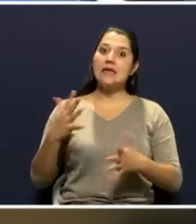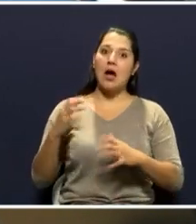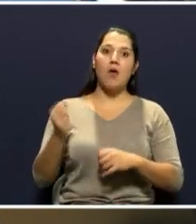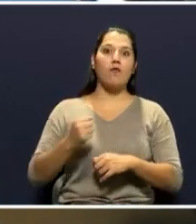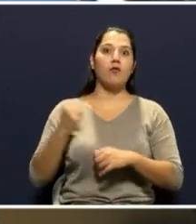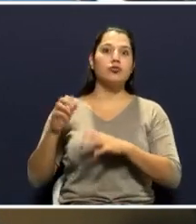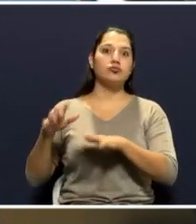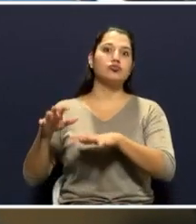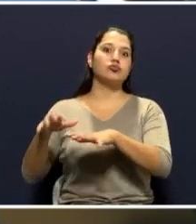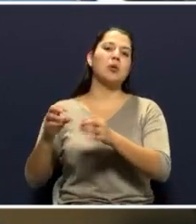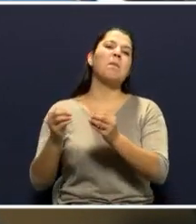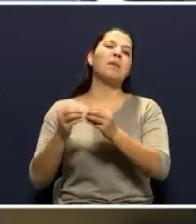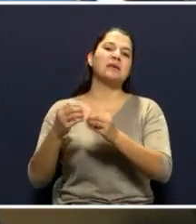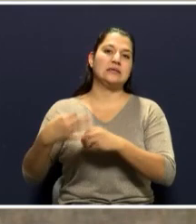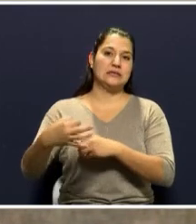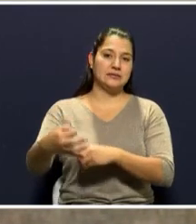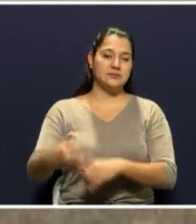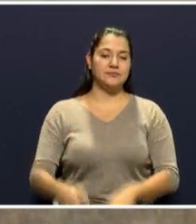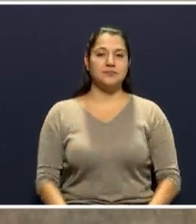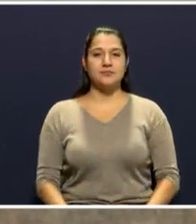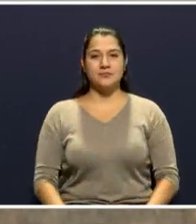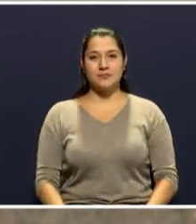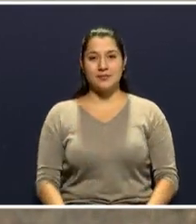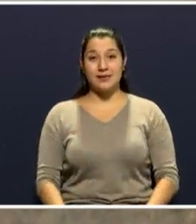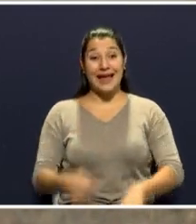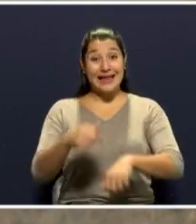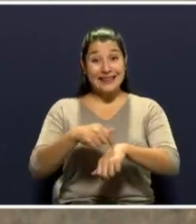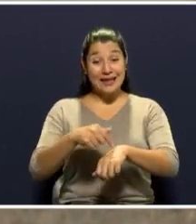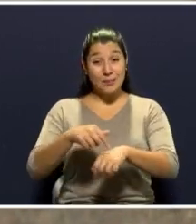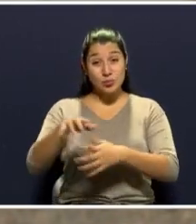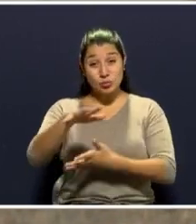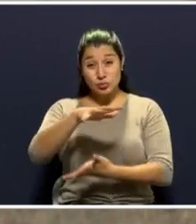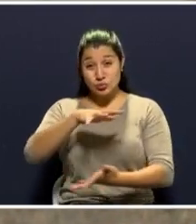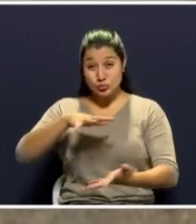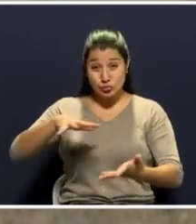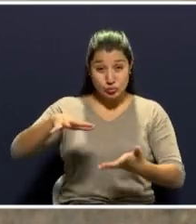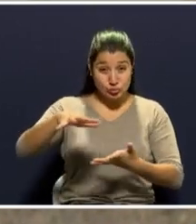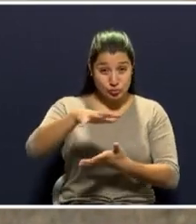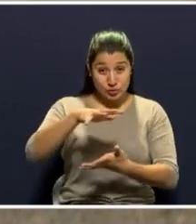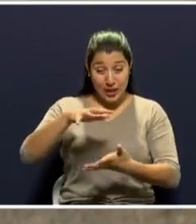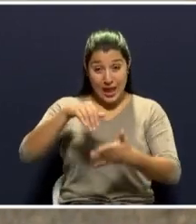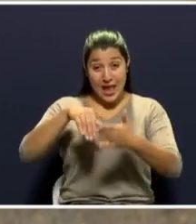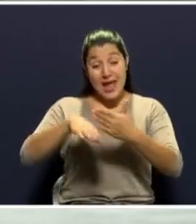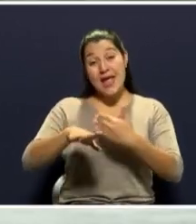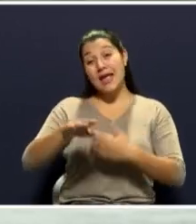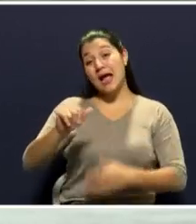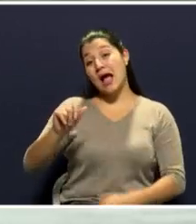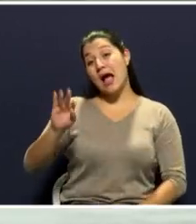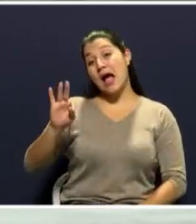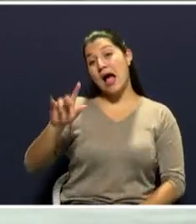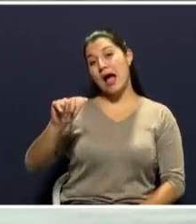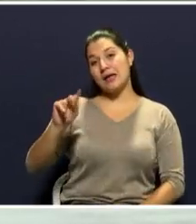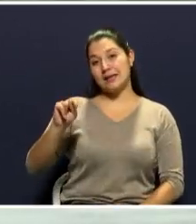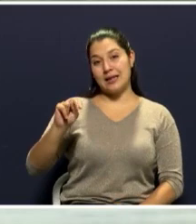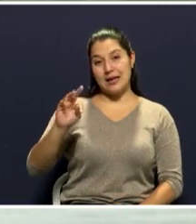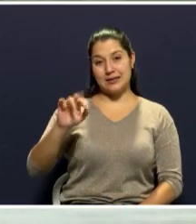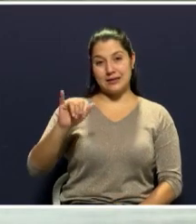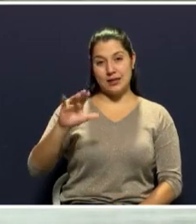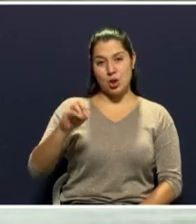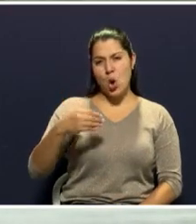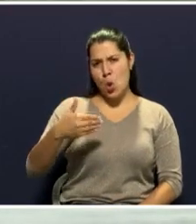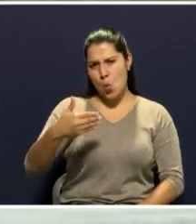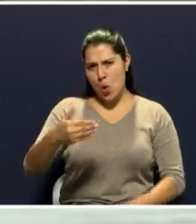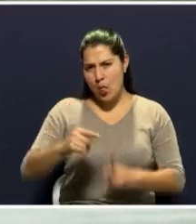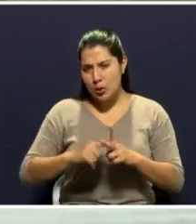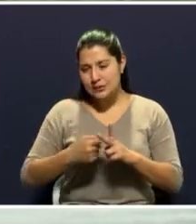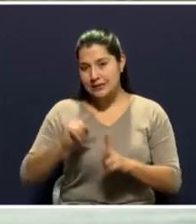forma más regular por las tardes principalmente. La temporada de ciclones tropicales y huracanes en el Océano Atlántico inicia el 1 de junio.